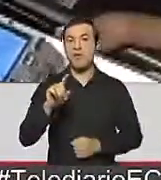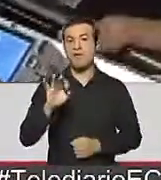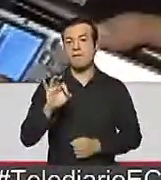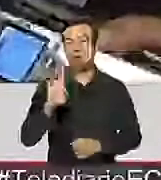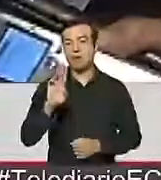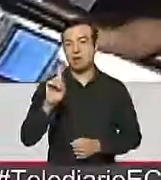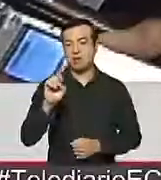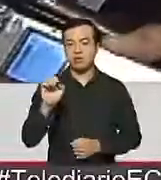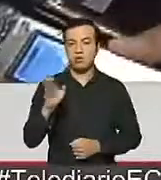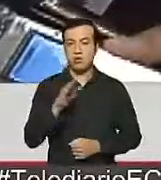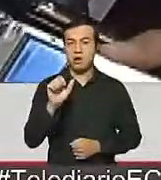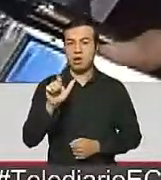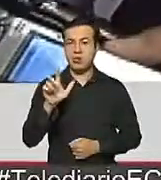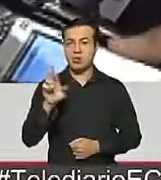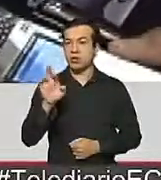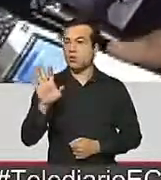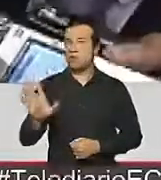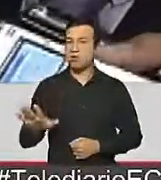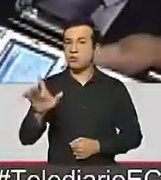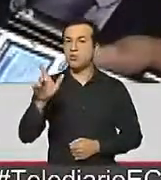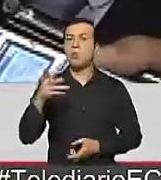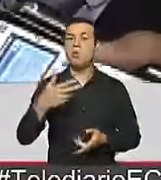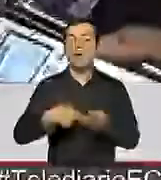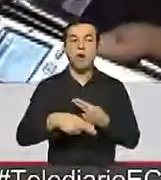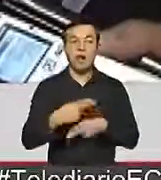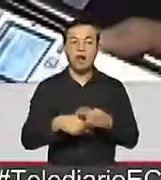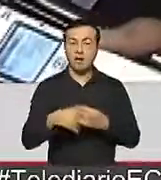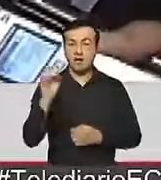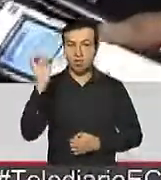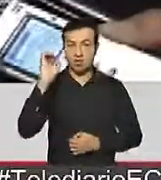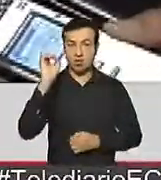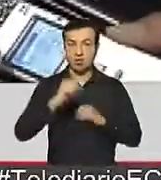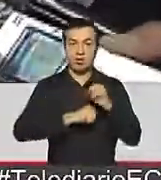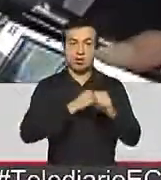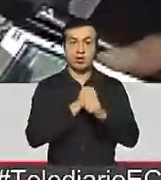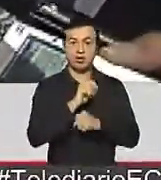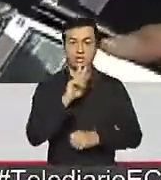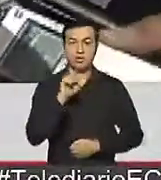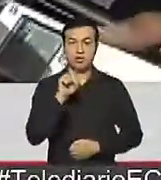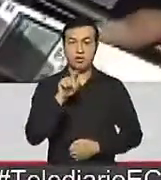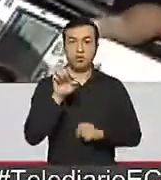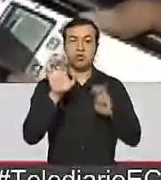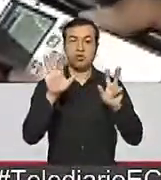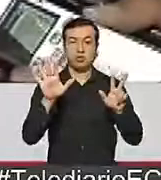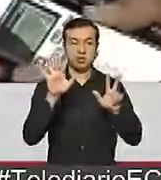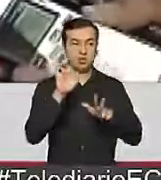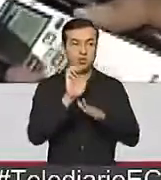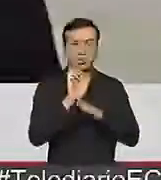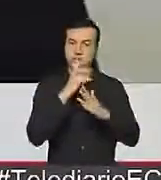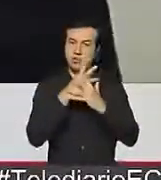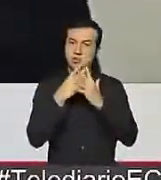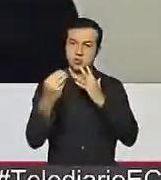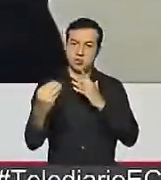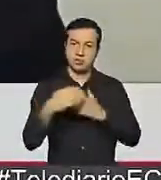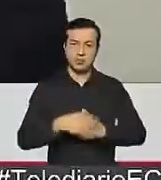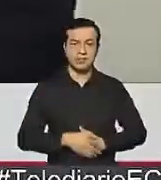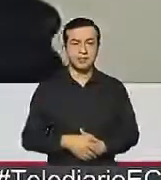Espinel, quien es procesado por el delito de peculado y que en octubre del 2018 fugó de nuestro país.